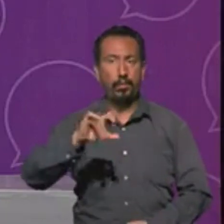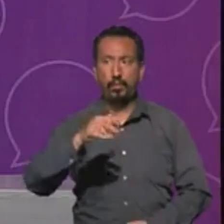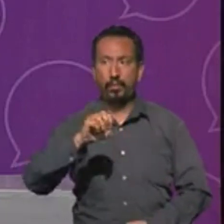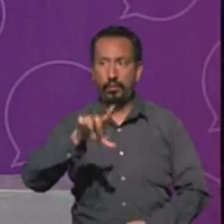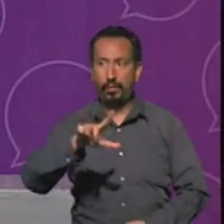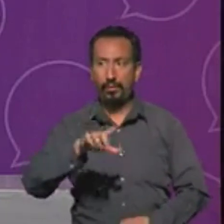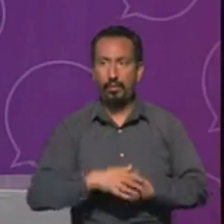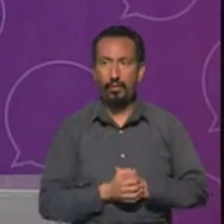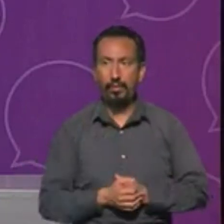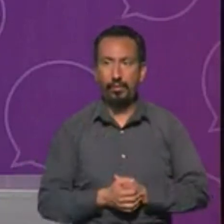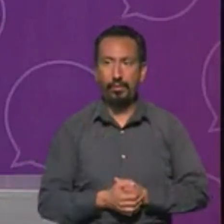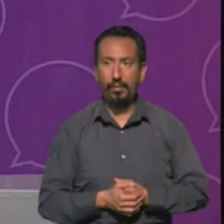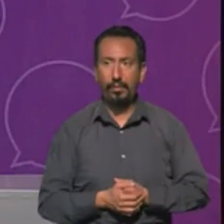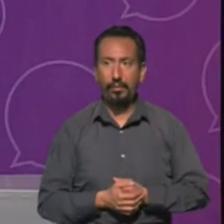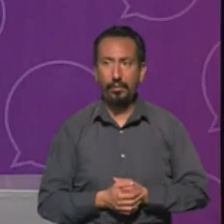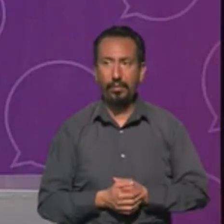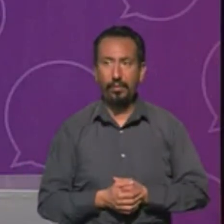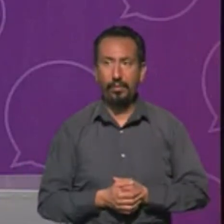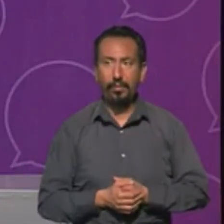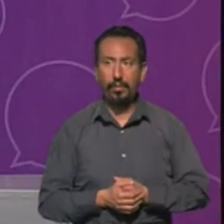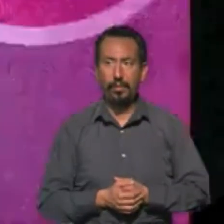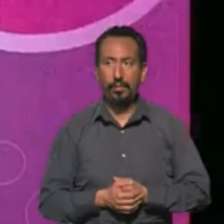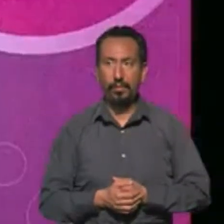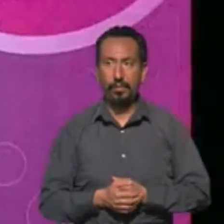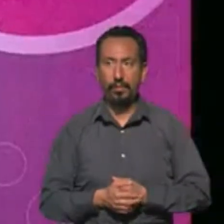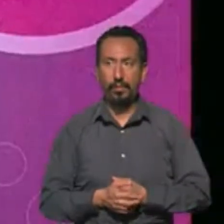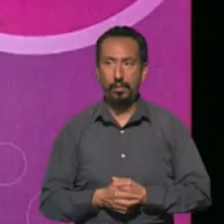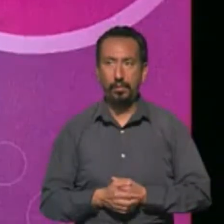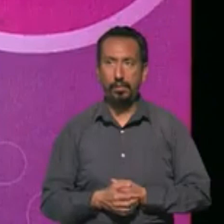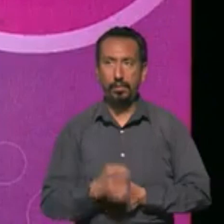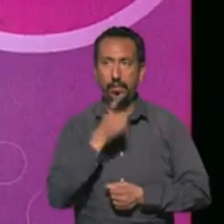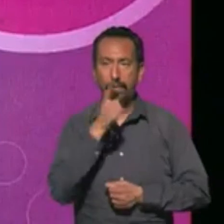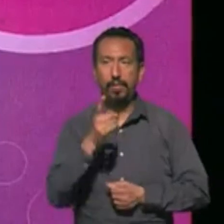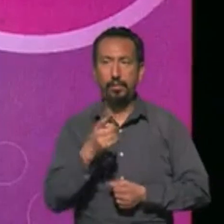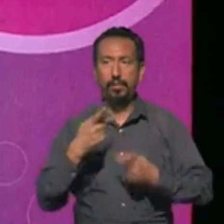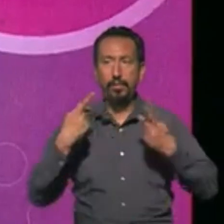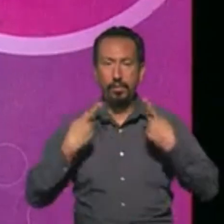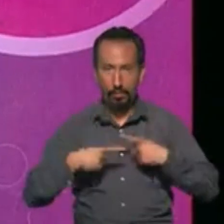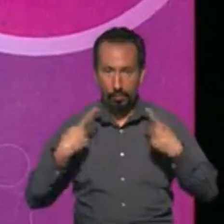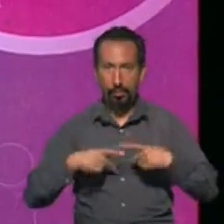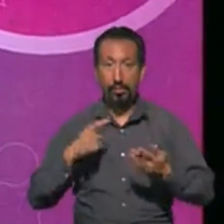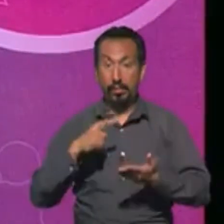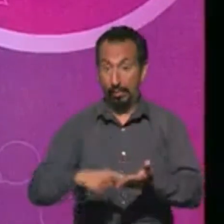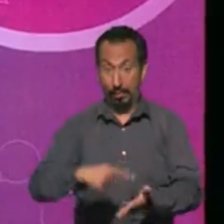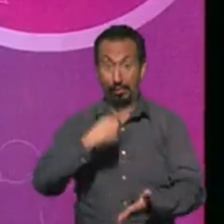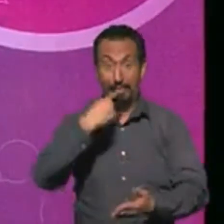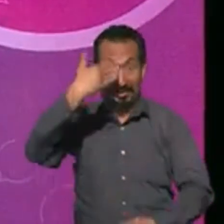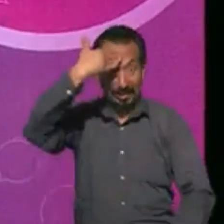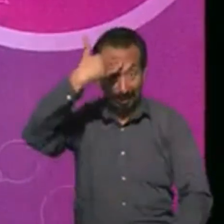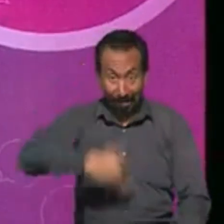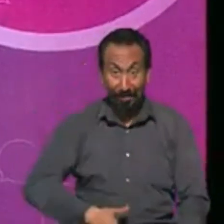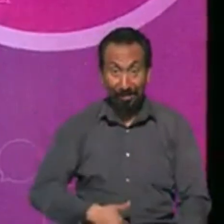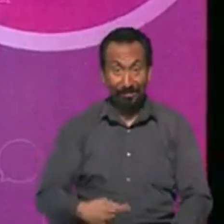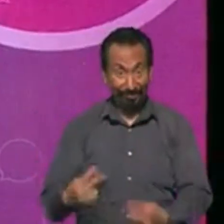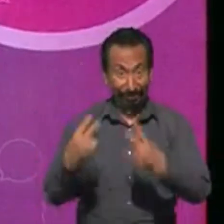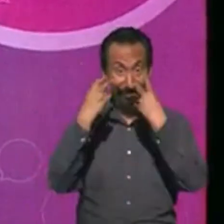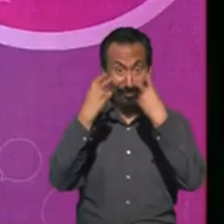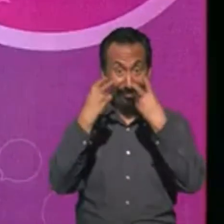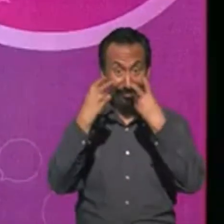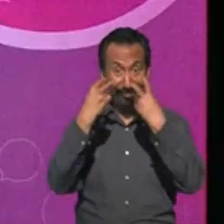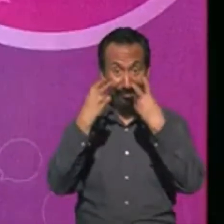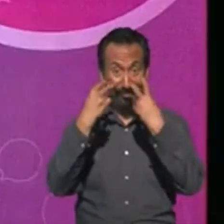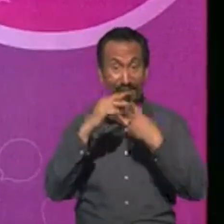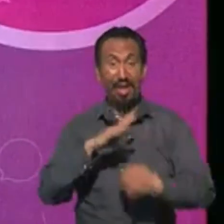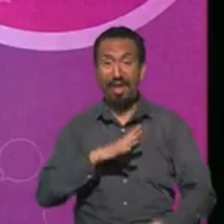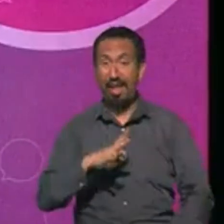juanz su mensaje de despedida celayenses como ustedes han visto solo